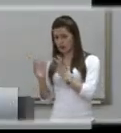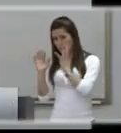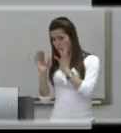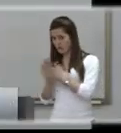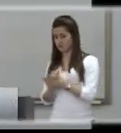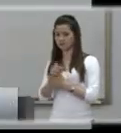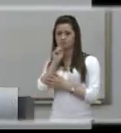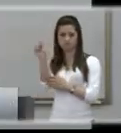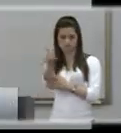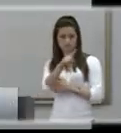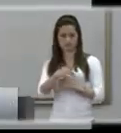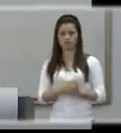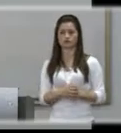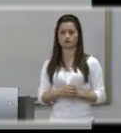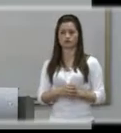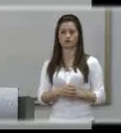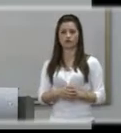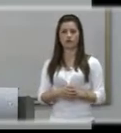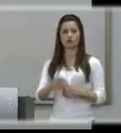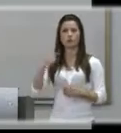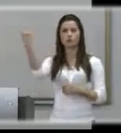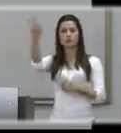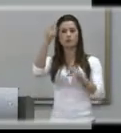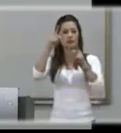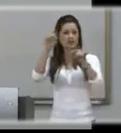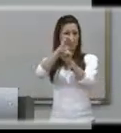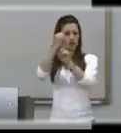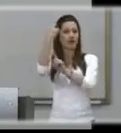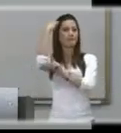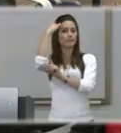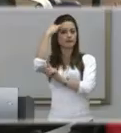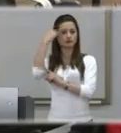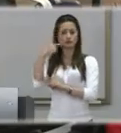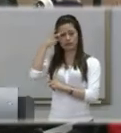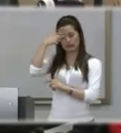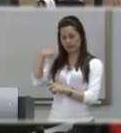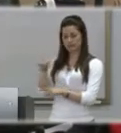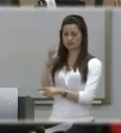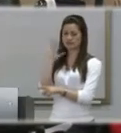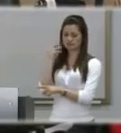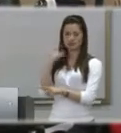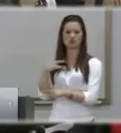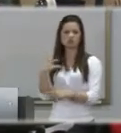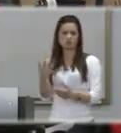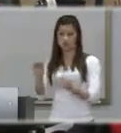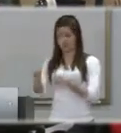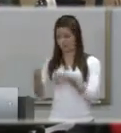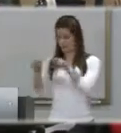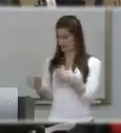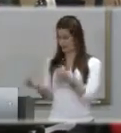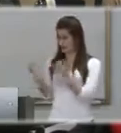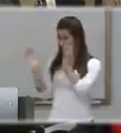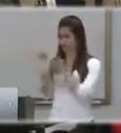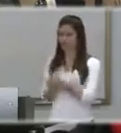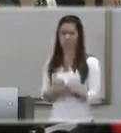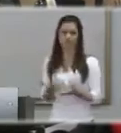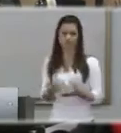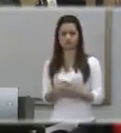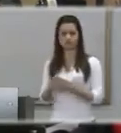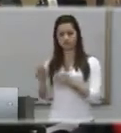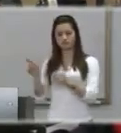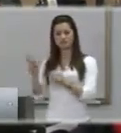sobre la experiencia de tener hijos o hijas? Entonces, si pueden hablar 30 segundos con alguien que tengan cerquita acerca de